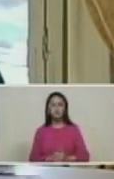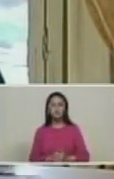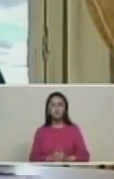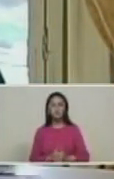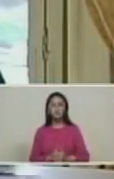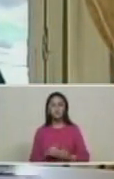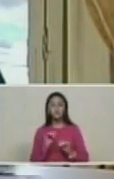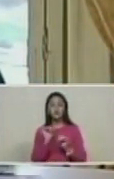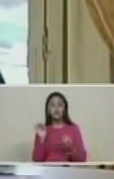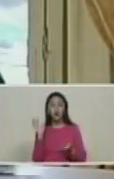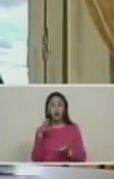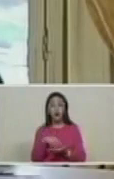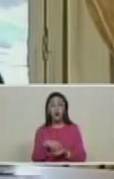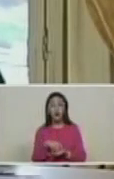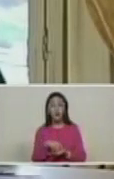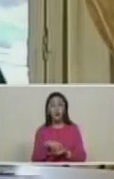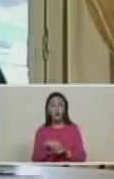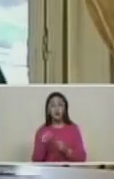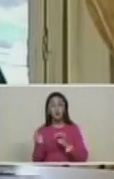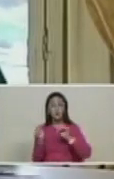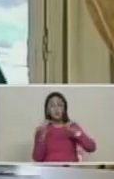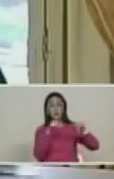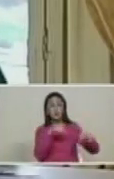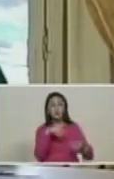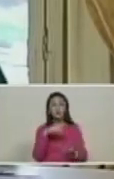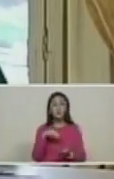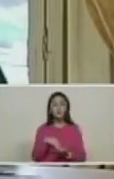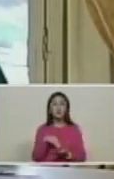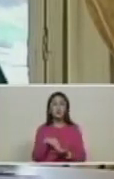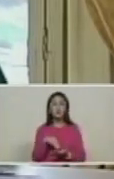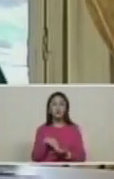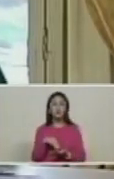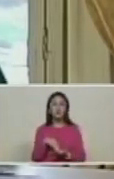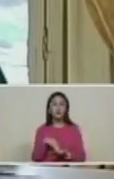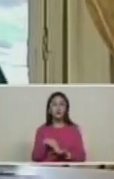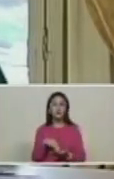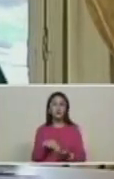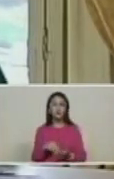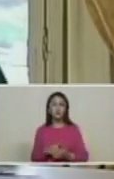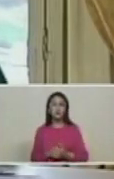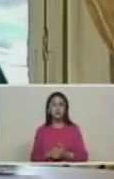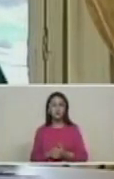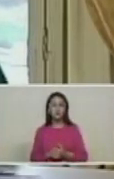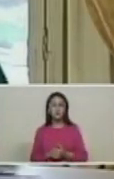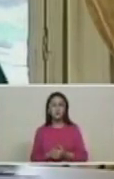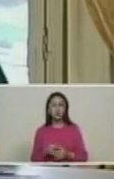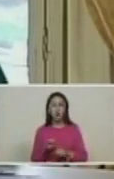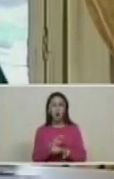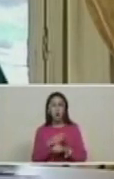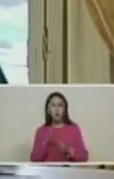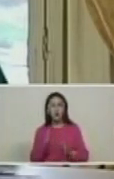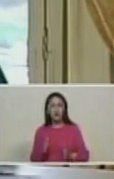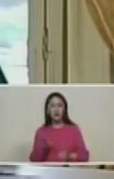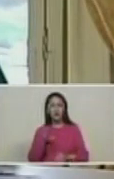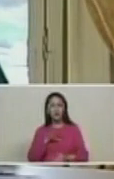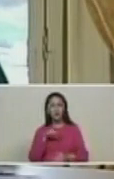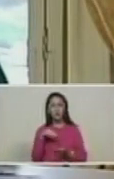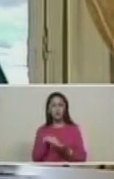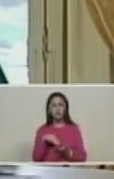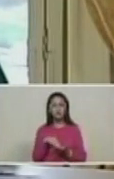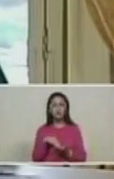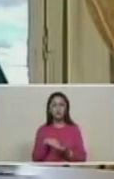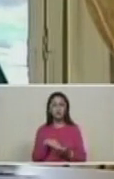Aragua para Miranda. Vamos a darle un pase al gobernador del estado